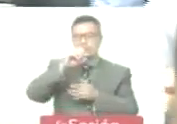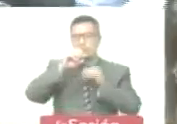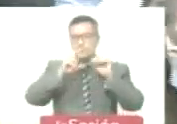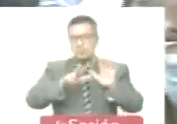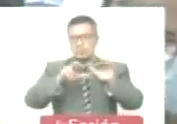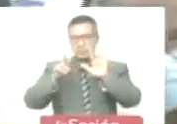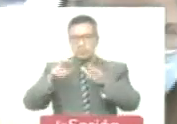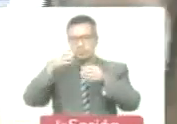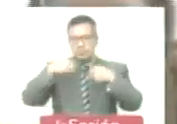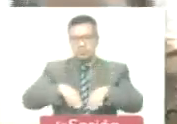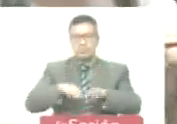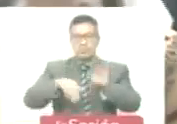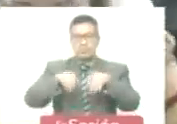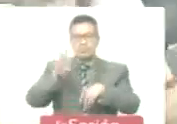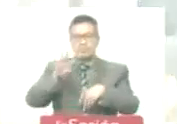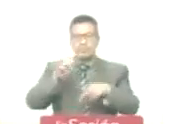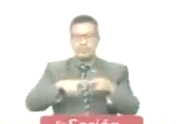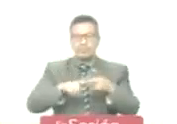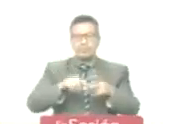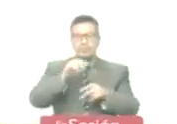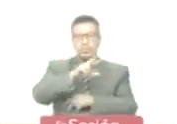187, numeral 14, y